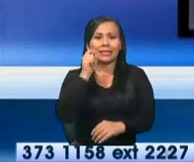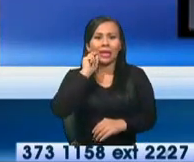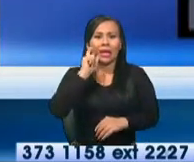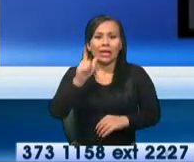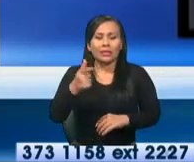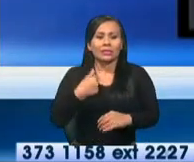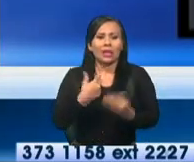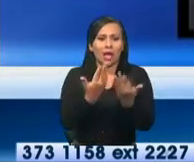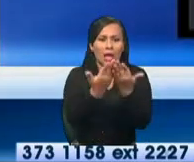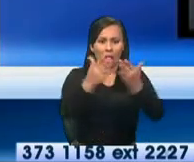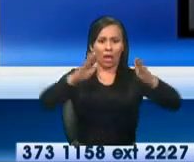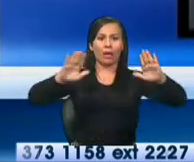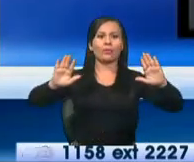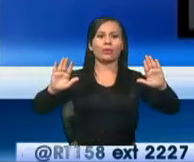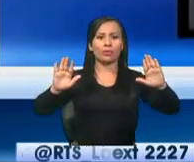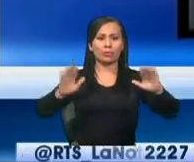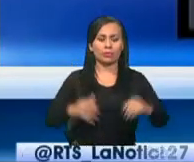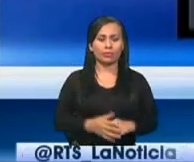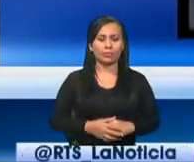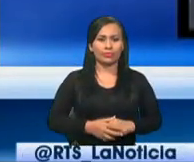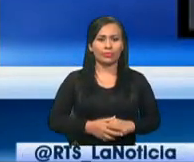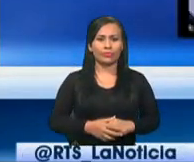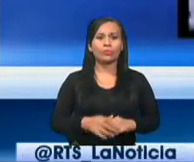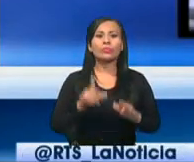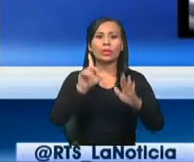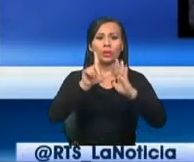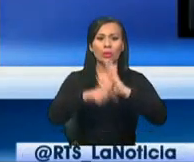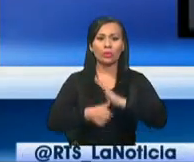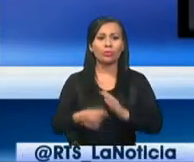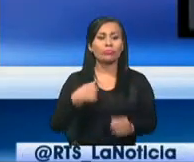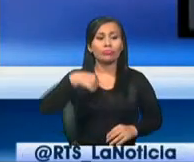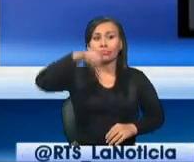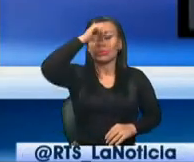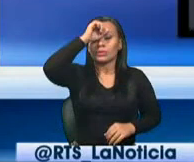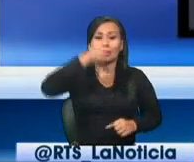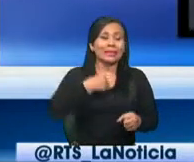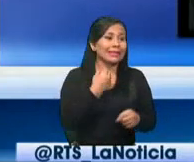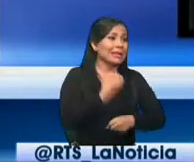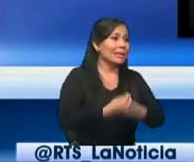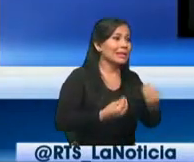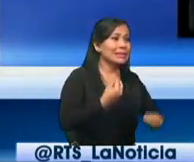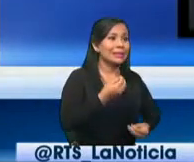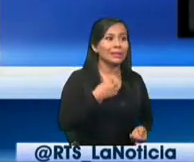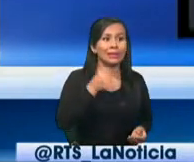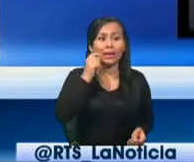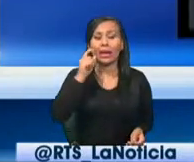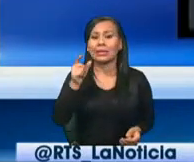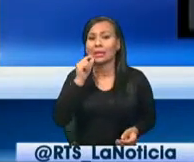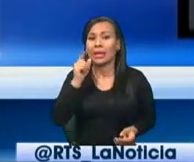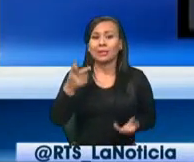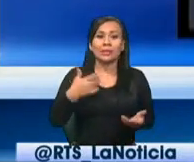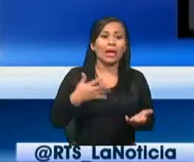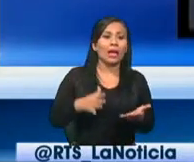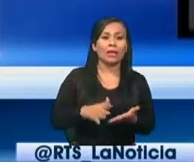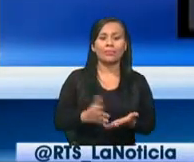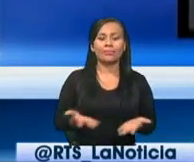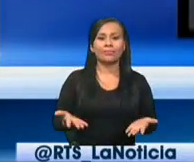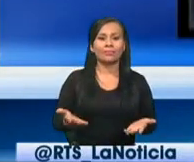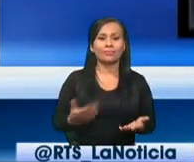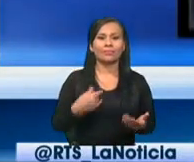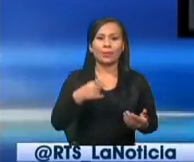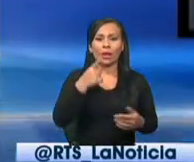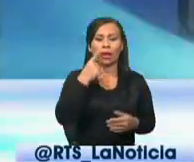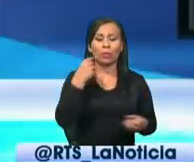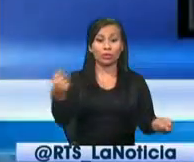abrió. Y ahí no sé cómo salí, apenita, creo que salí. Y él cerró y